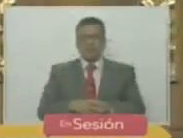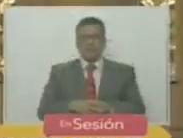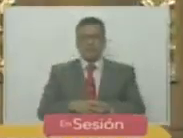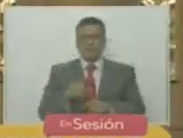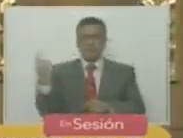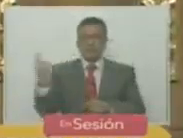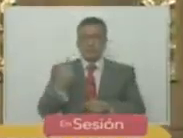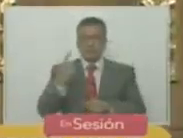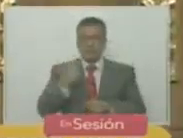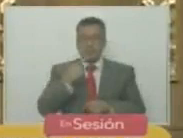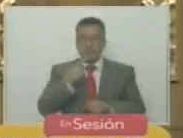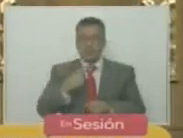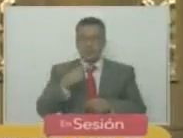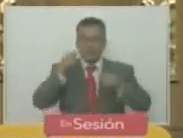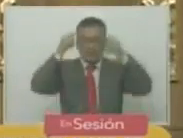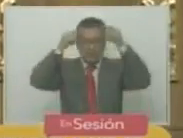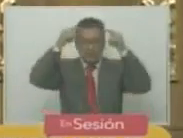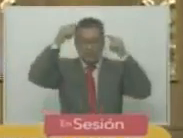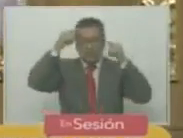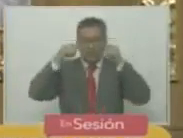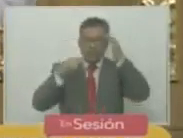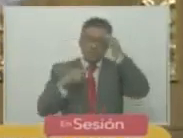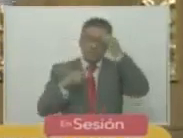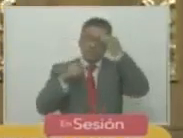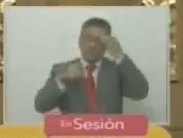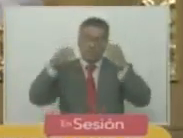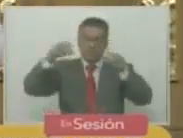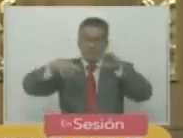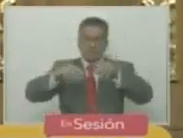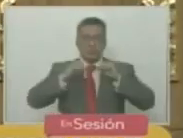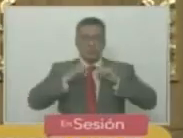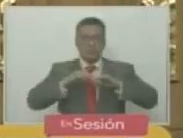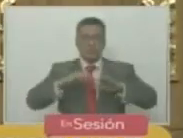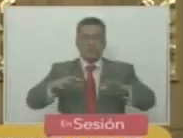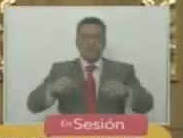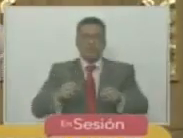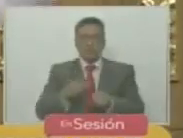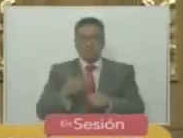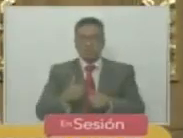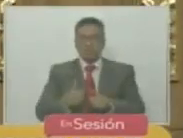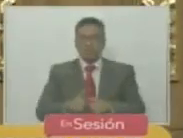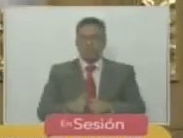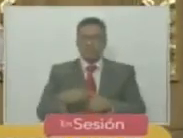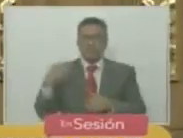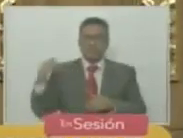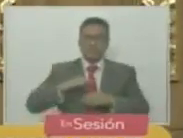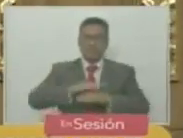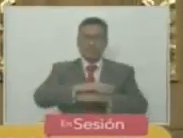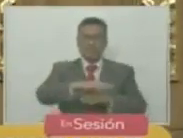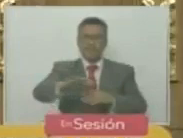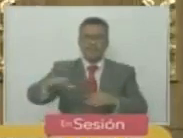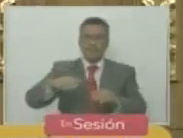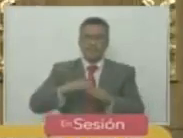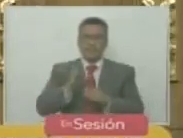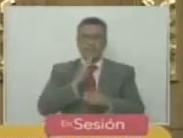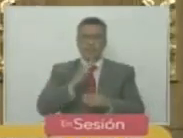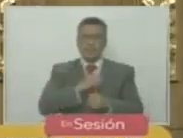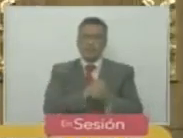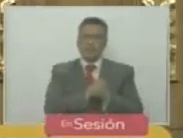Llega Hugo Chávez como una lluvia fresca de la sabana de su llano